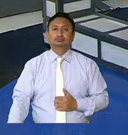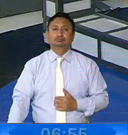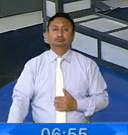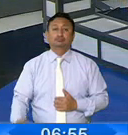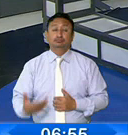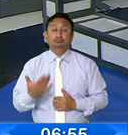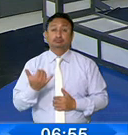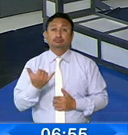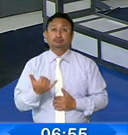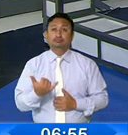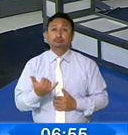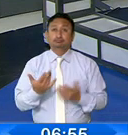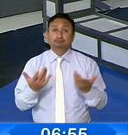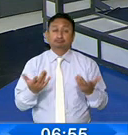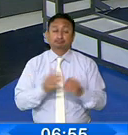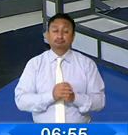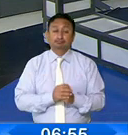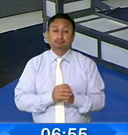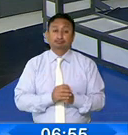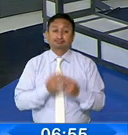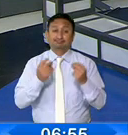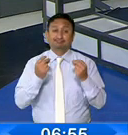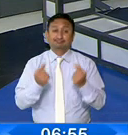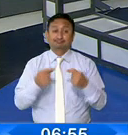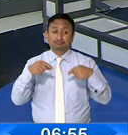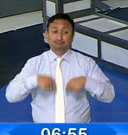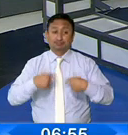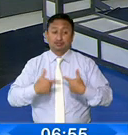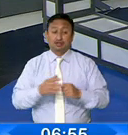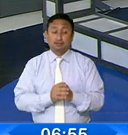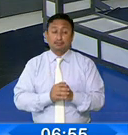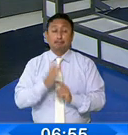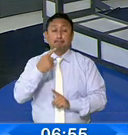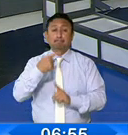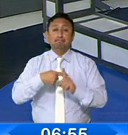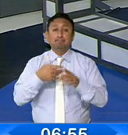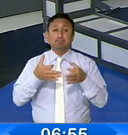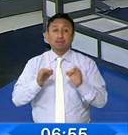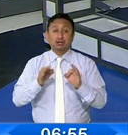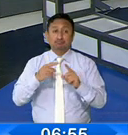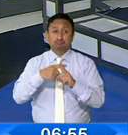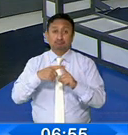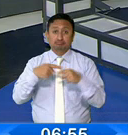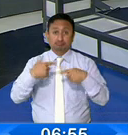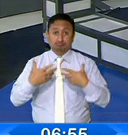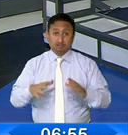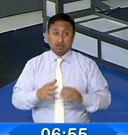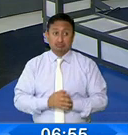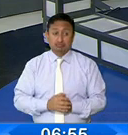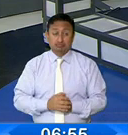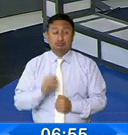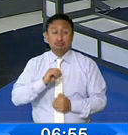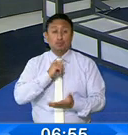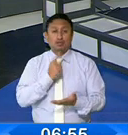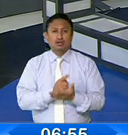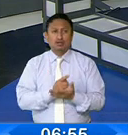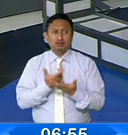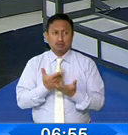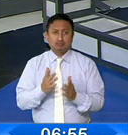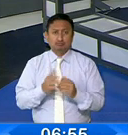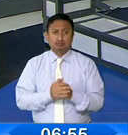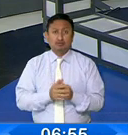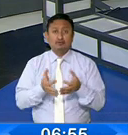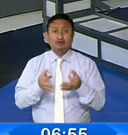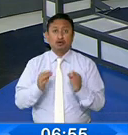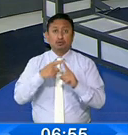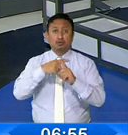como pasa, Ali, hecho un flash, llegó la mitad de este mes de febrero. Así, ¿no? Claro. Es verdad, estamos en la mitad del mes de febrero, mitad de semana también.